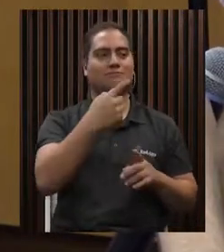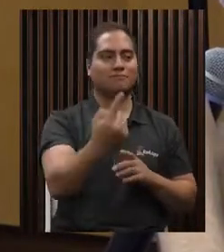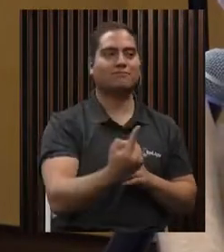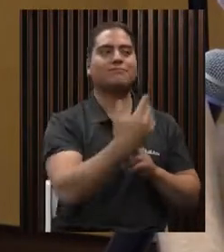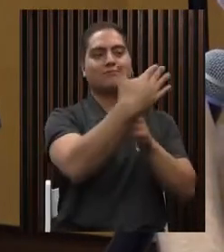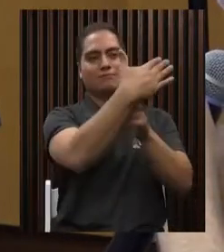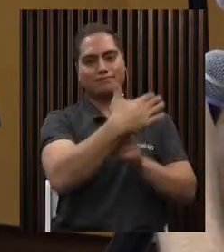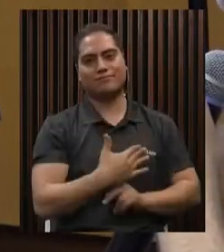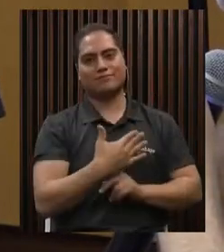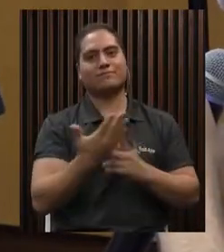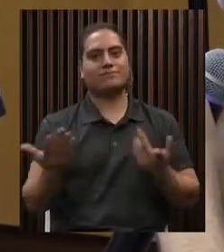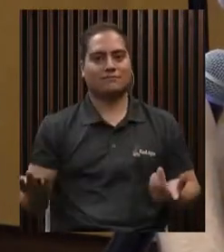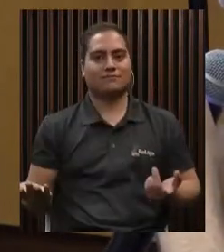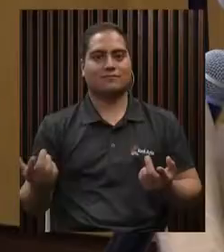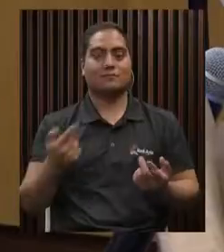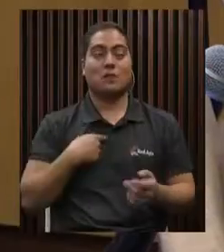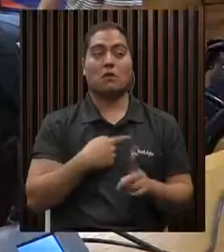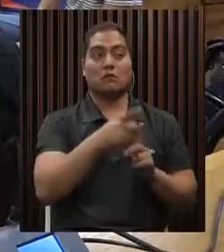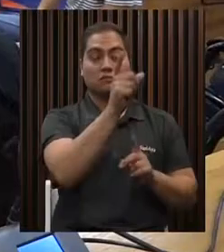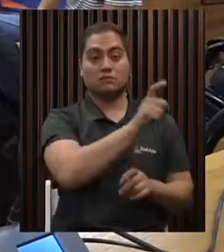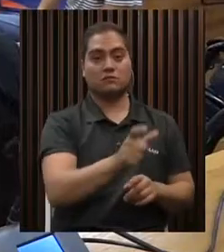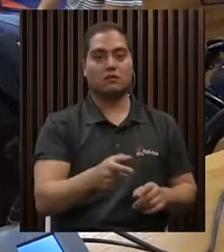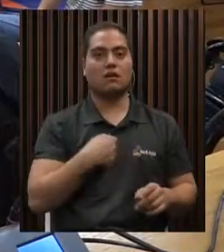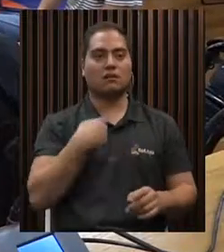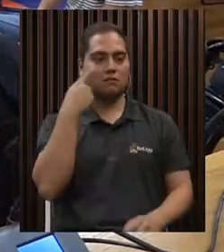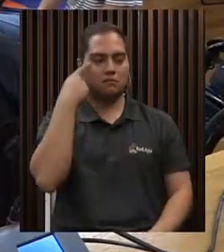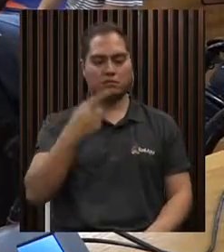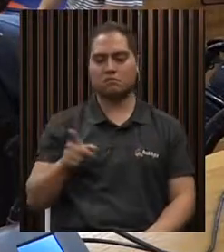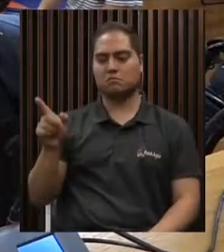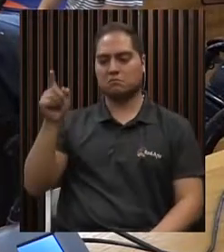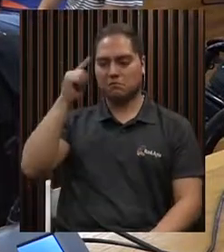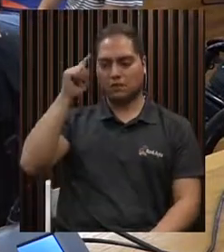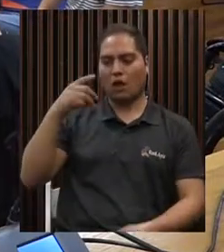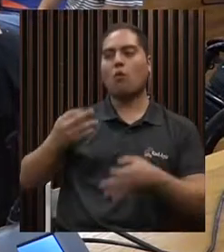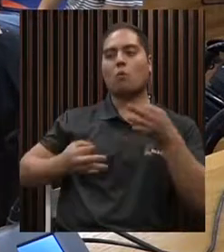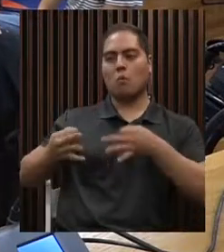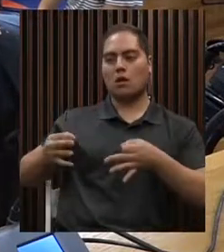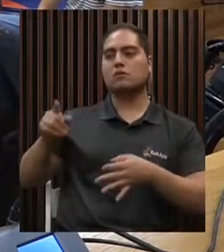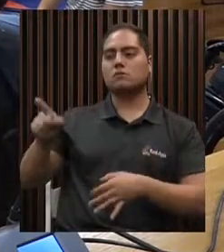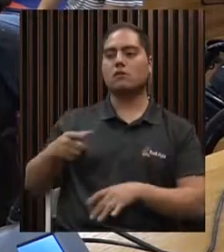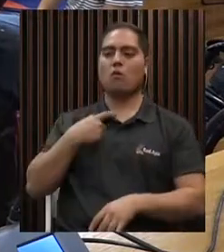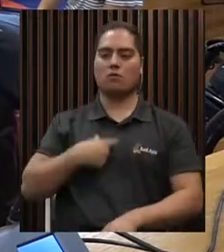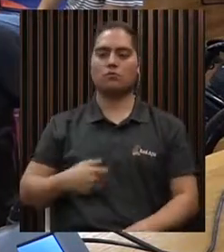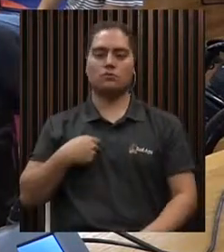personas juzgasen mi cuerpo y que me dijeran que yo no tenía el derecho de estar ahí.